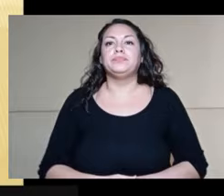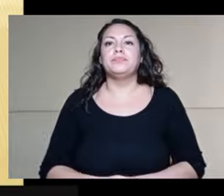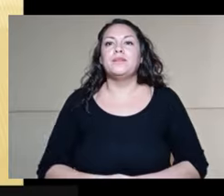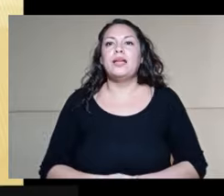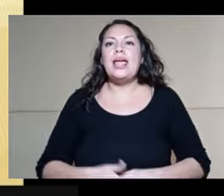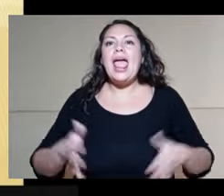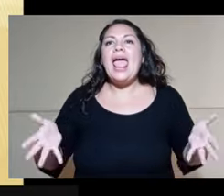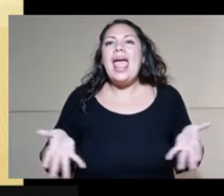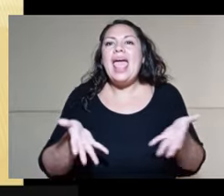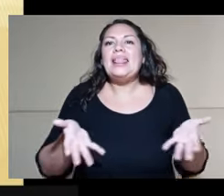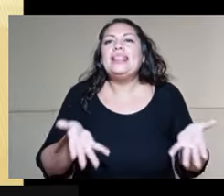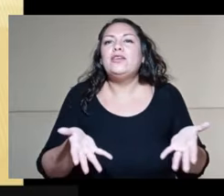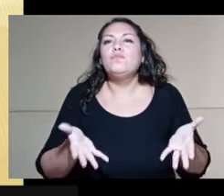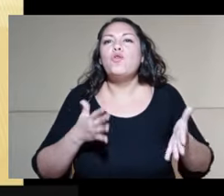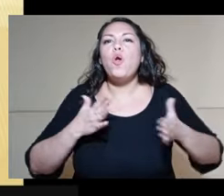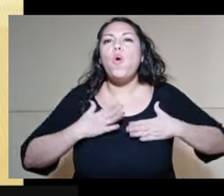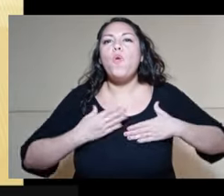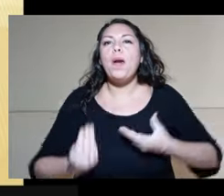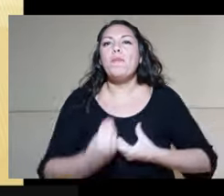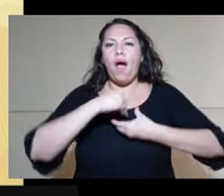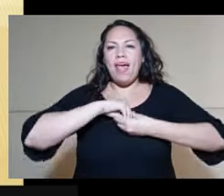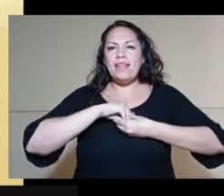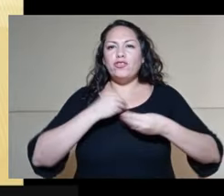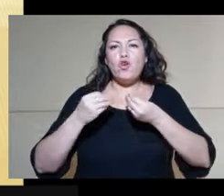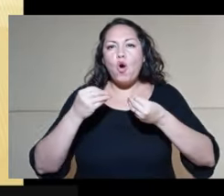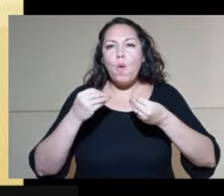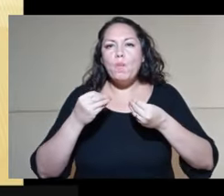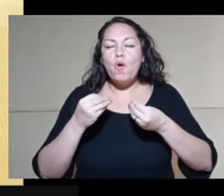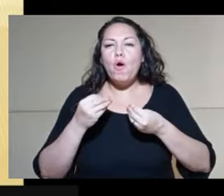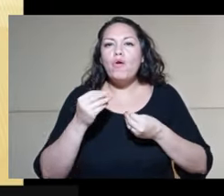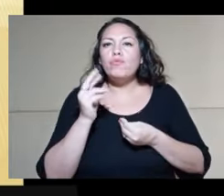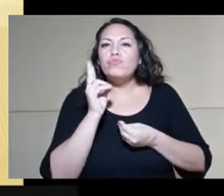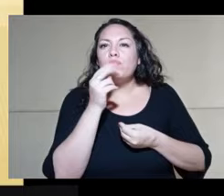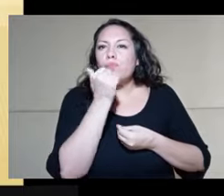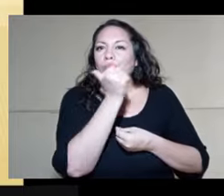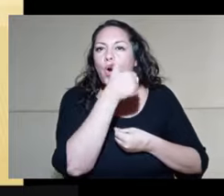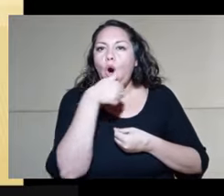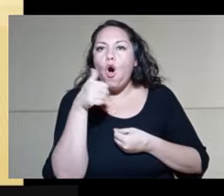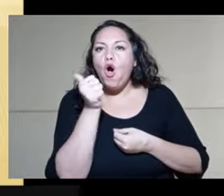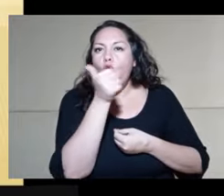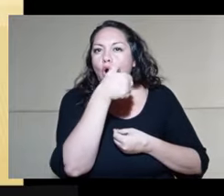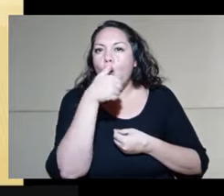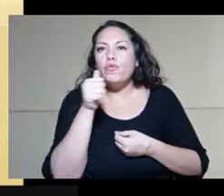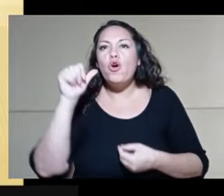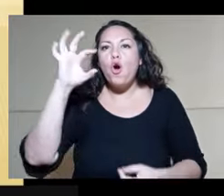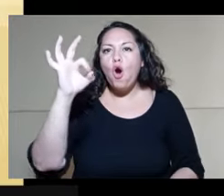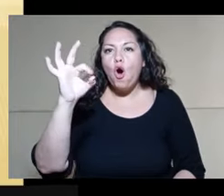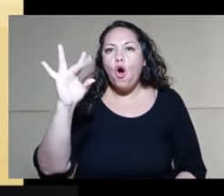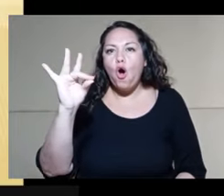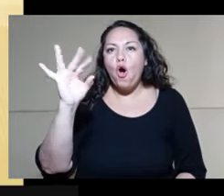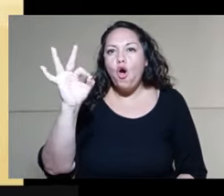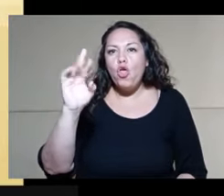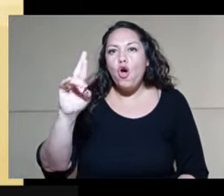Después puede ingresar el estímulo, por ejemplo, a través de sustancias odoríferas.